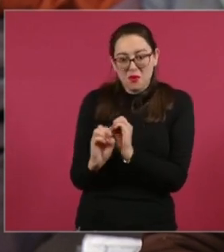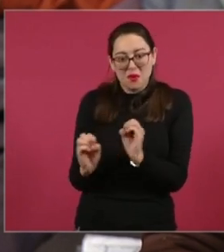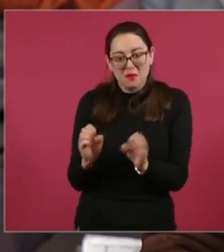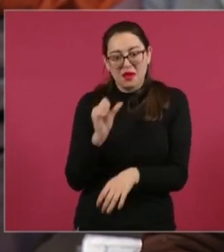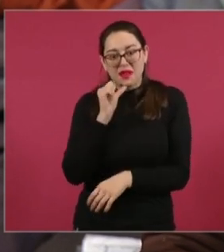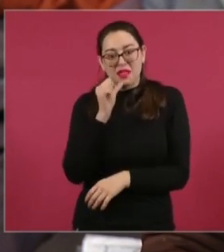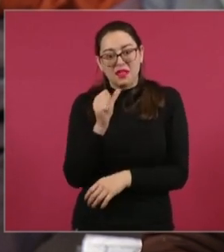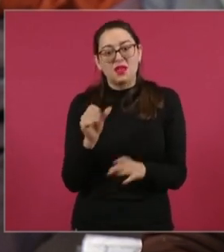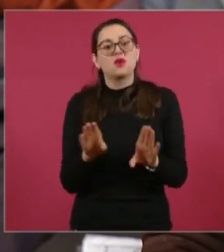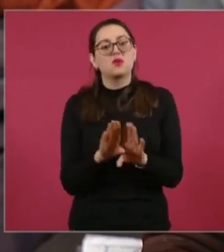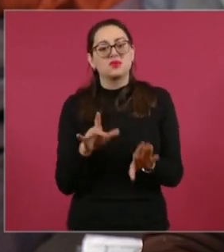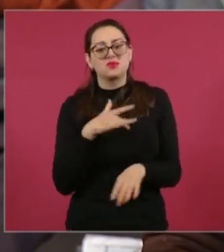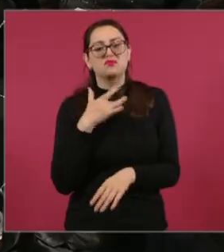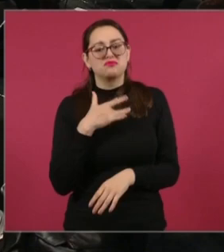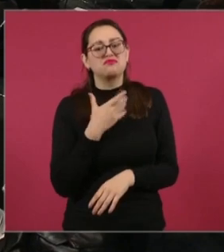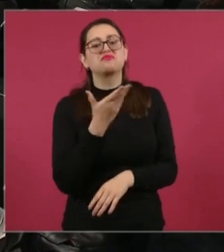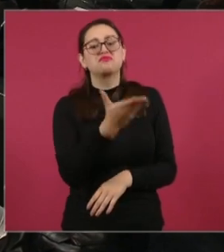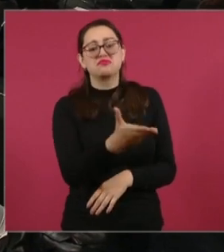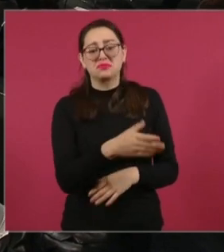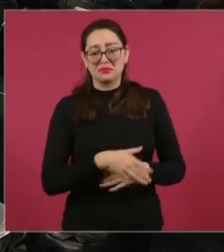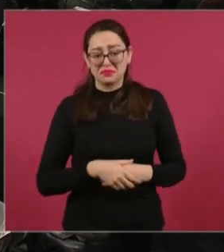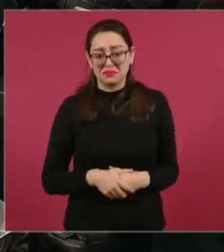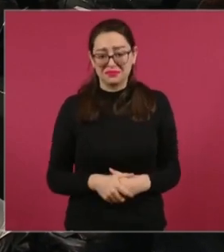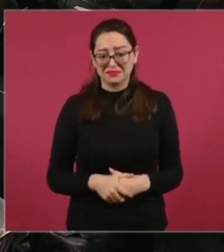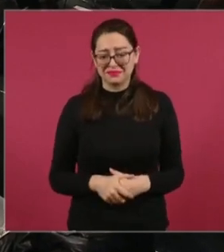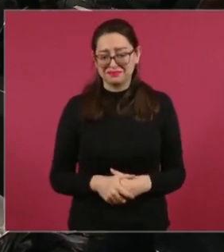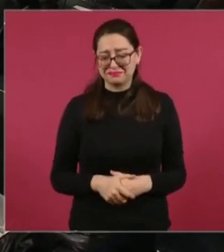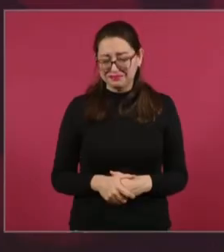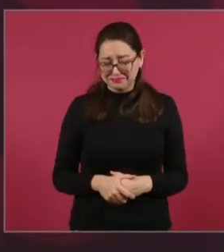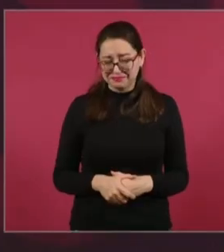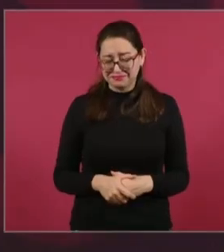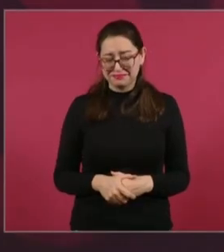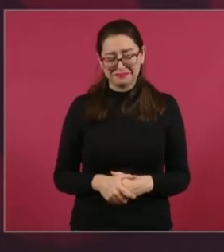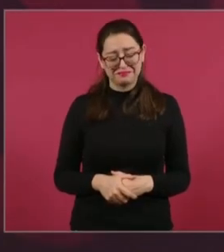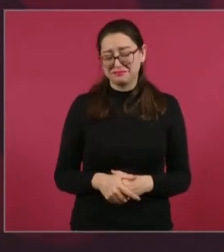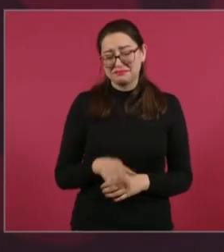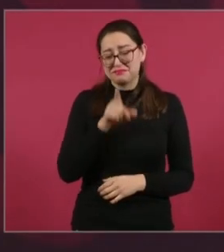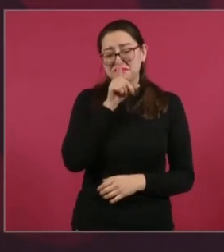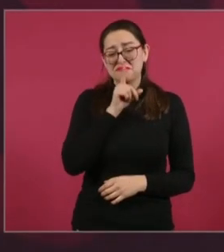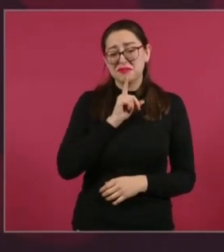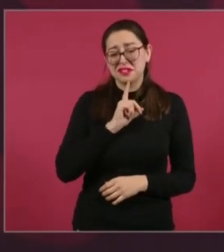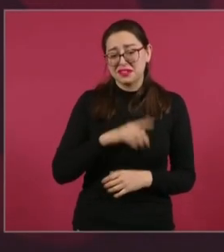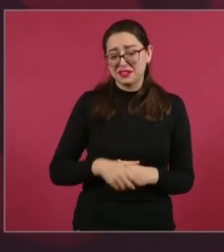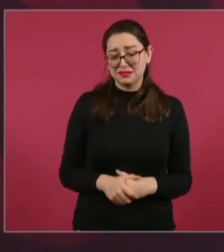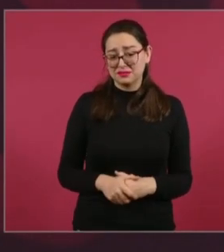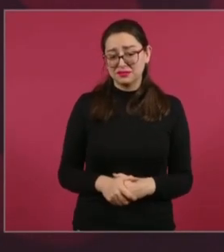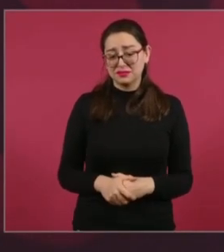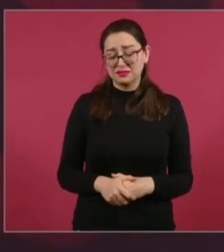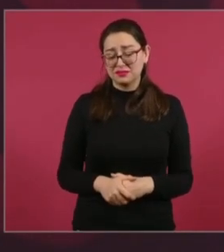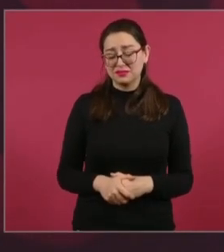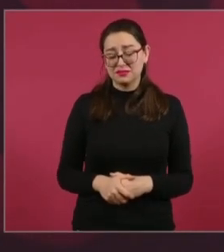su campaña por la presidencia de la República del 2016… No, completamente falso, es una calumnia.